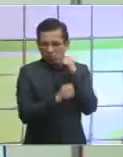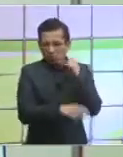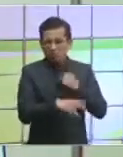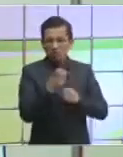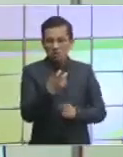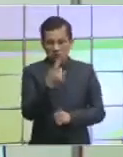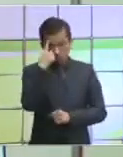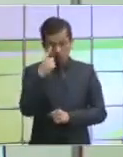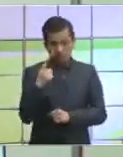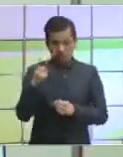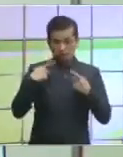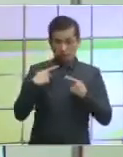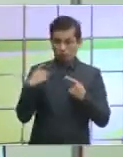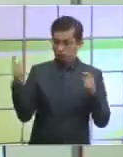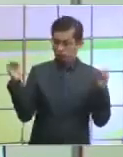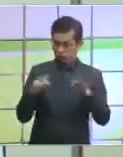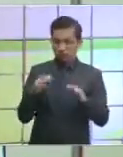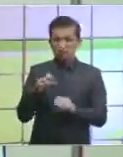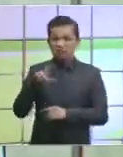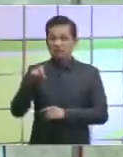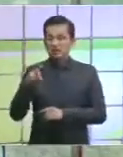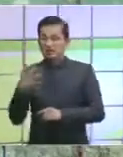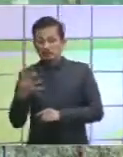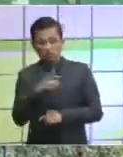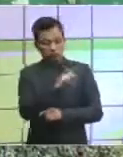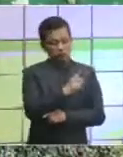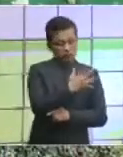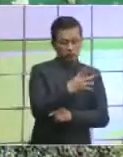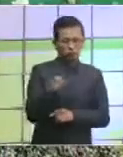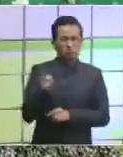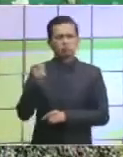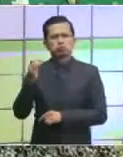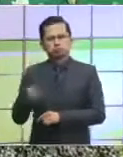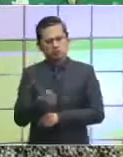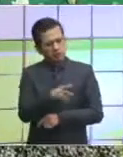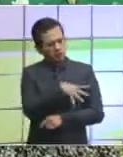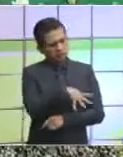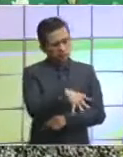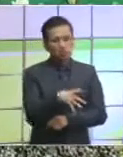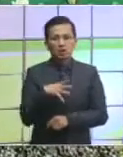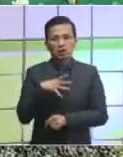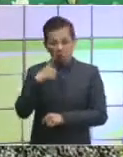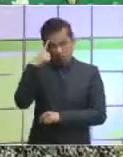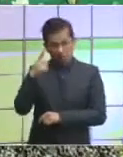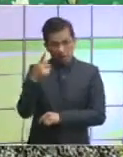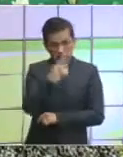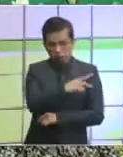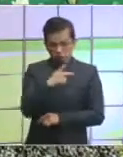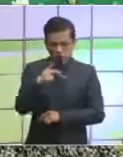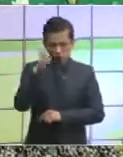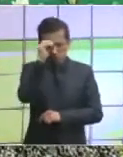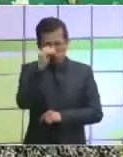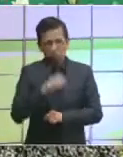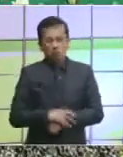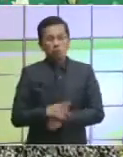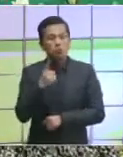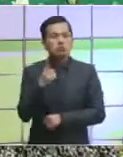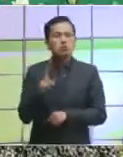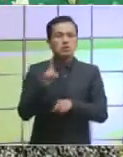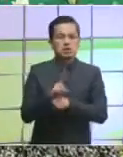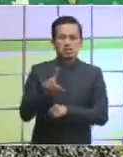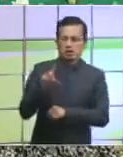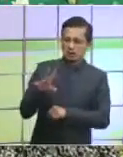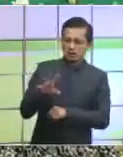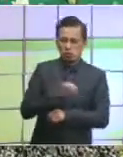70 personas 35 de una posición 35 de otras por sus listados un día recibimos a los de una posición otro de